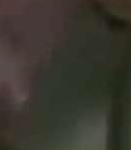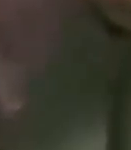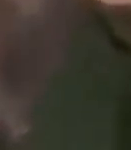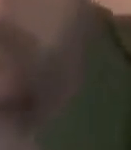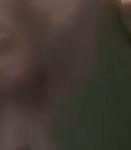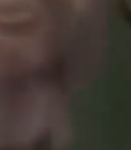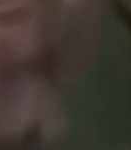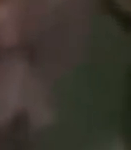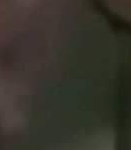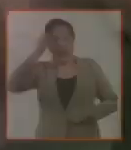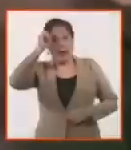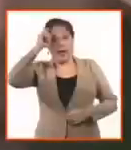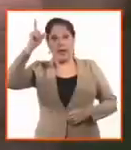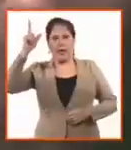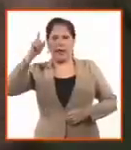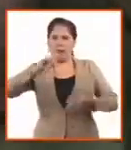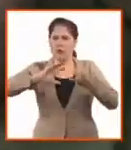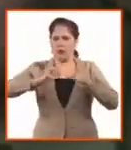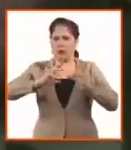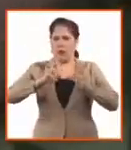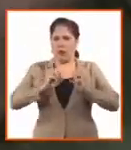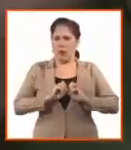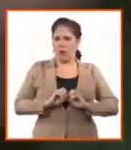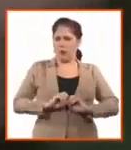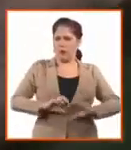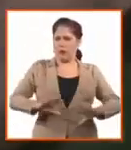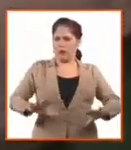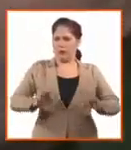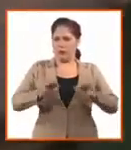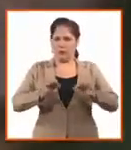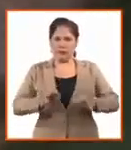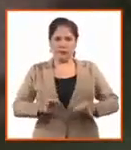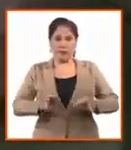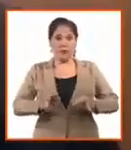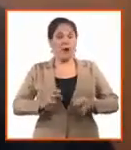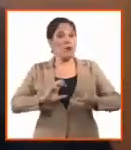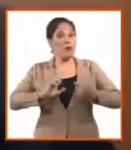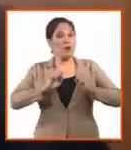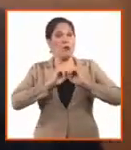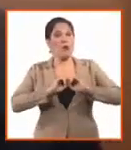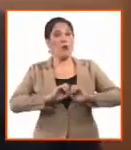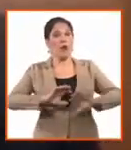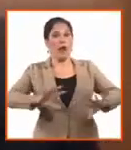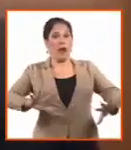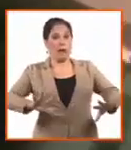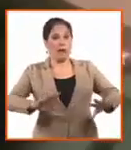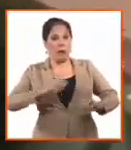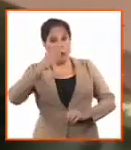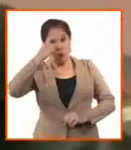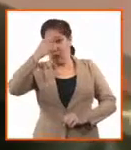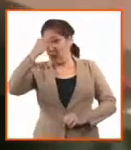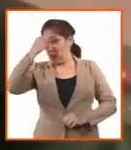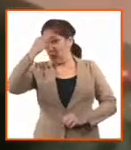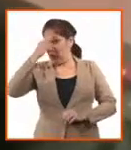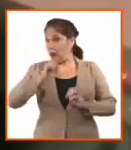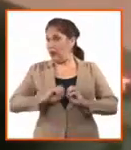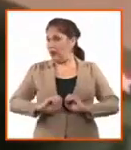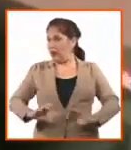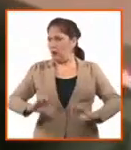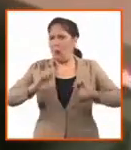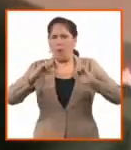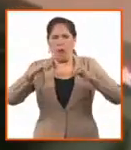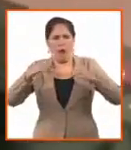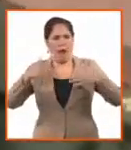Su idea, su imagen, su entereza, su ejemplo, una fuerza moral